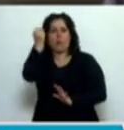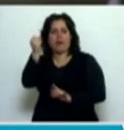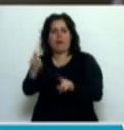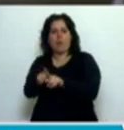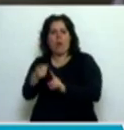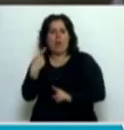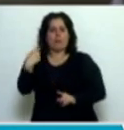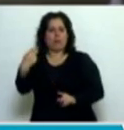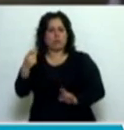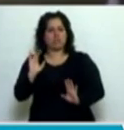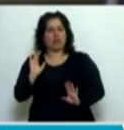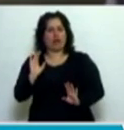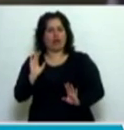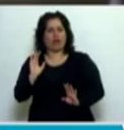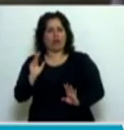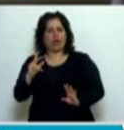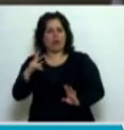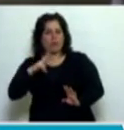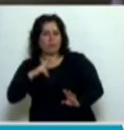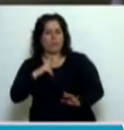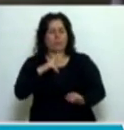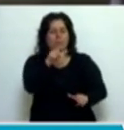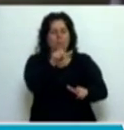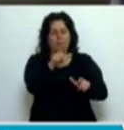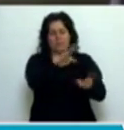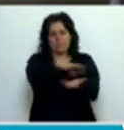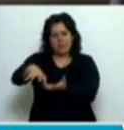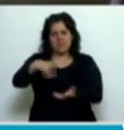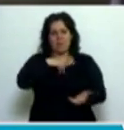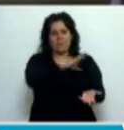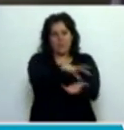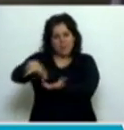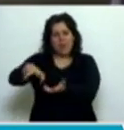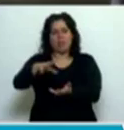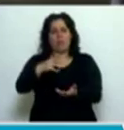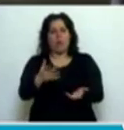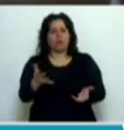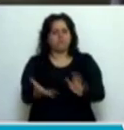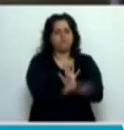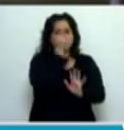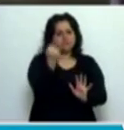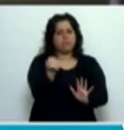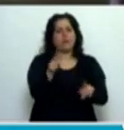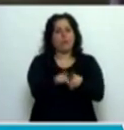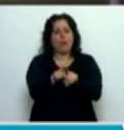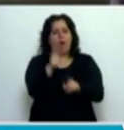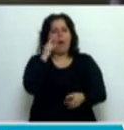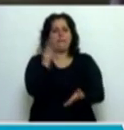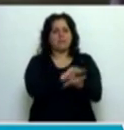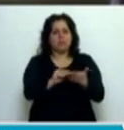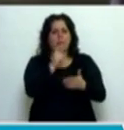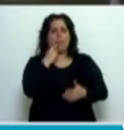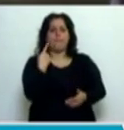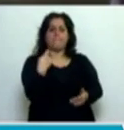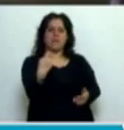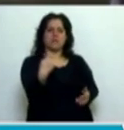previsión, fueron producto de la recuperación de la administración de los fondos de